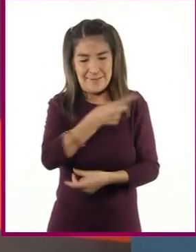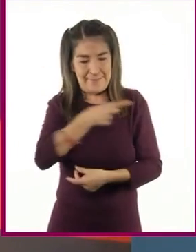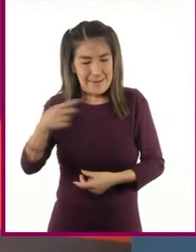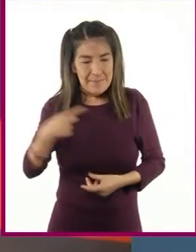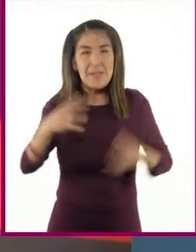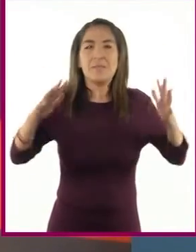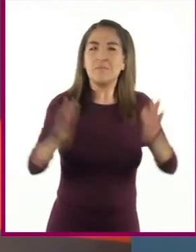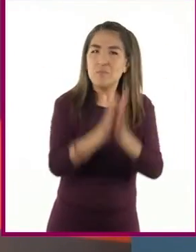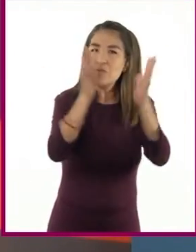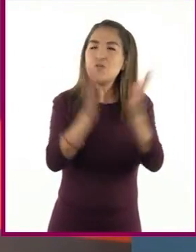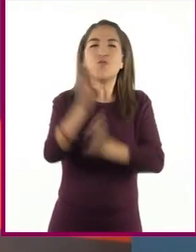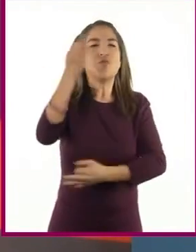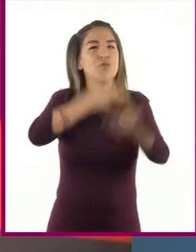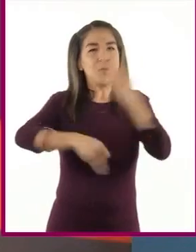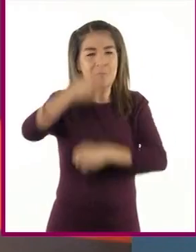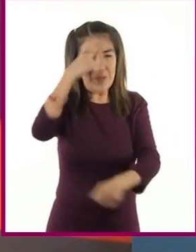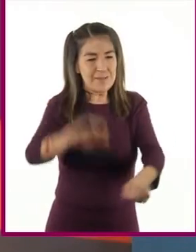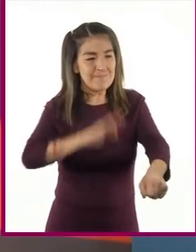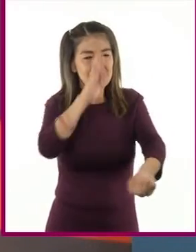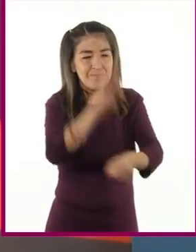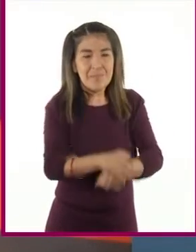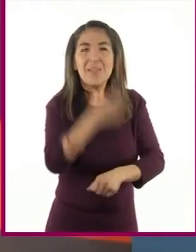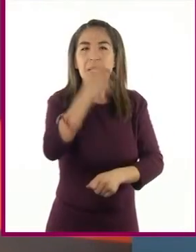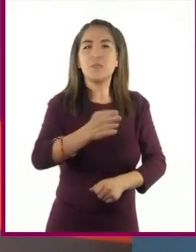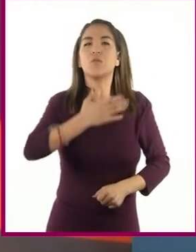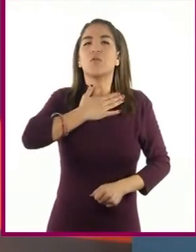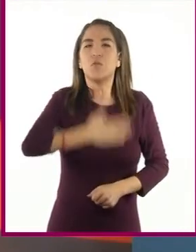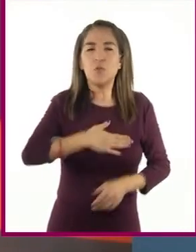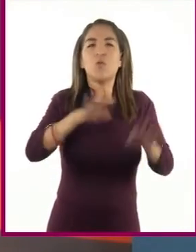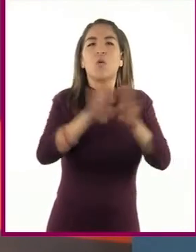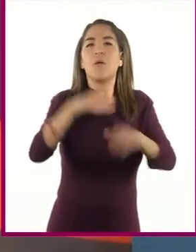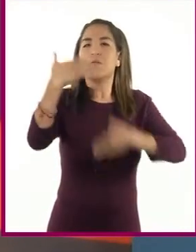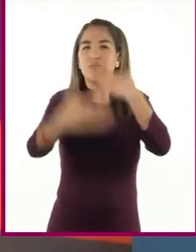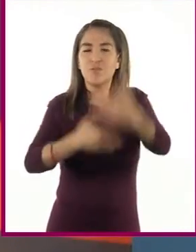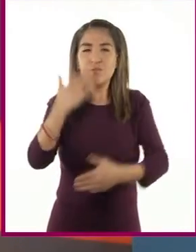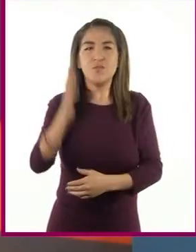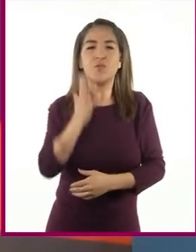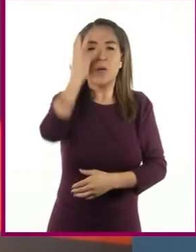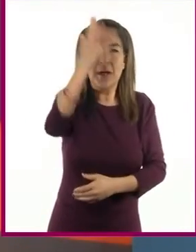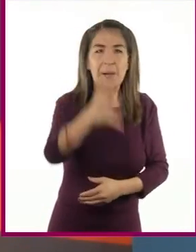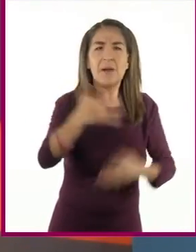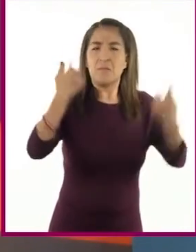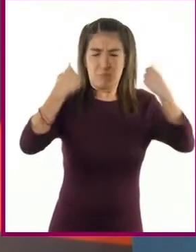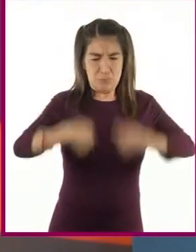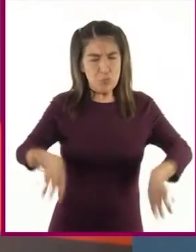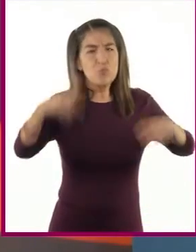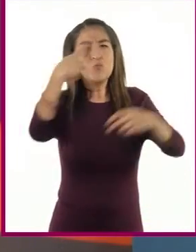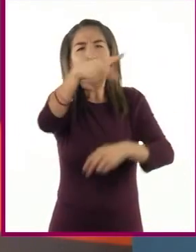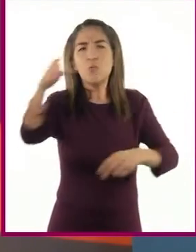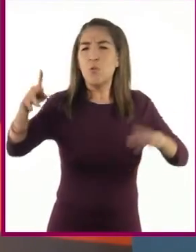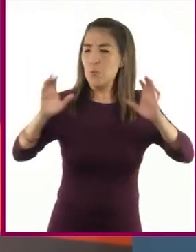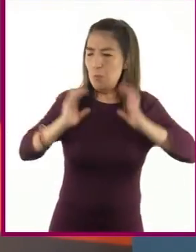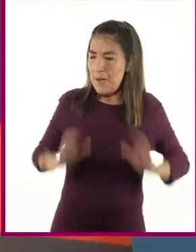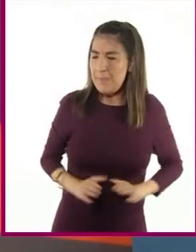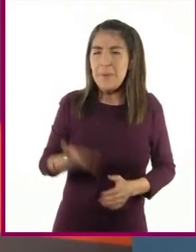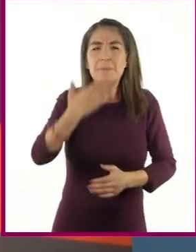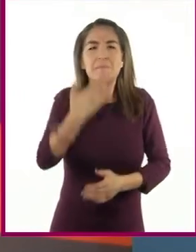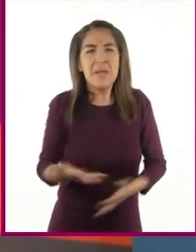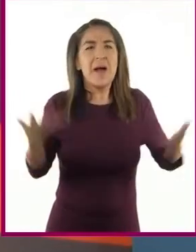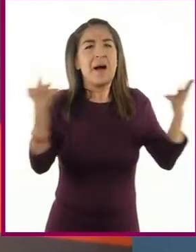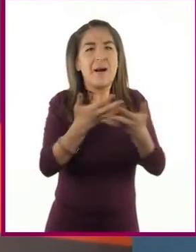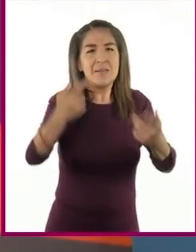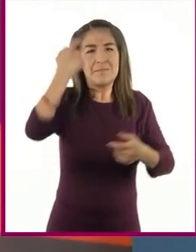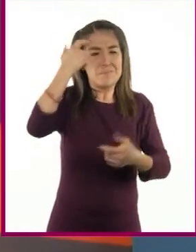es deber de todos y de todas buscar el pleno desarrollo de nuestras capacidades, construyendo